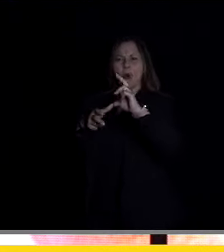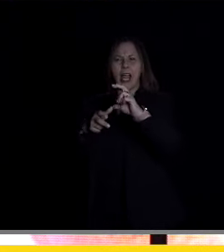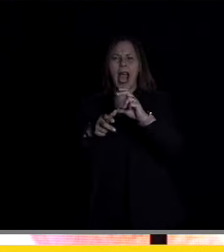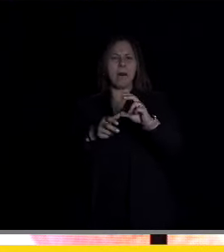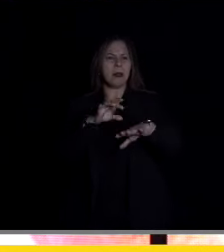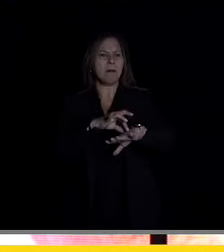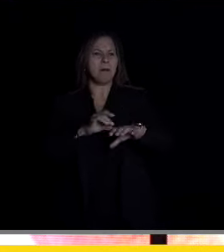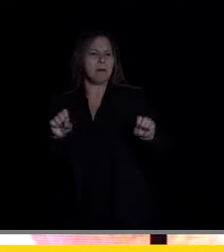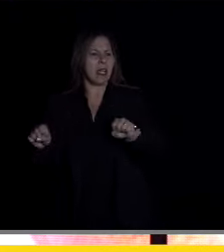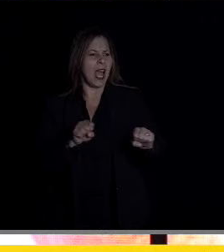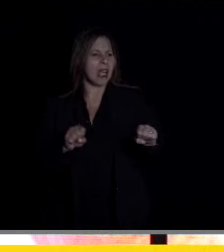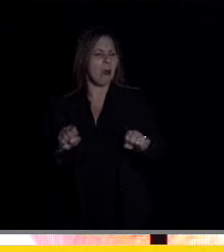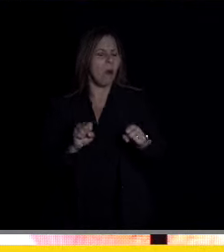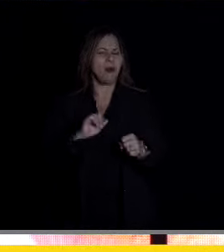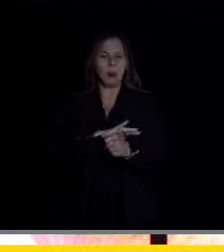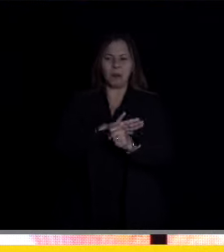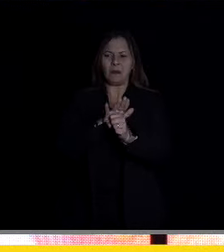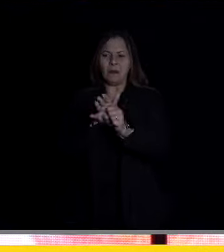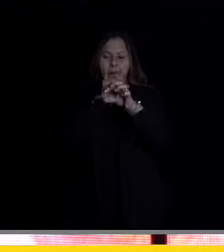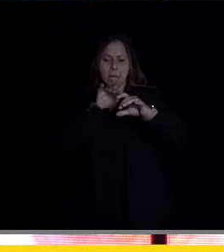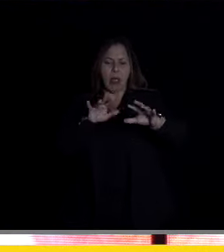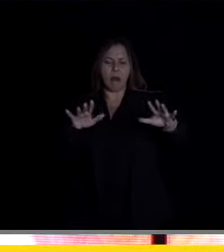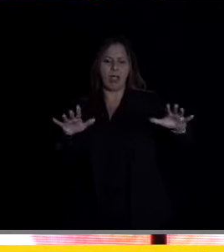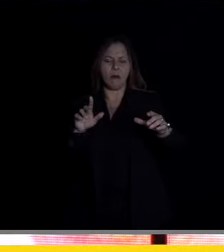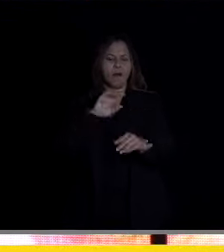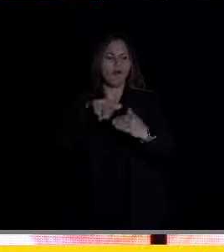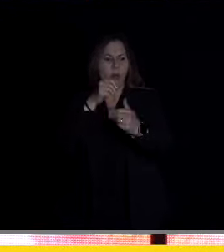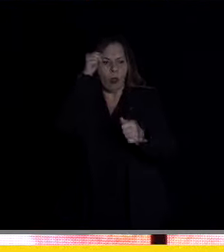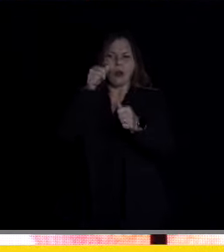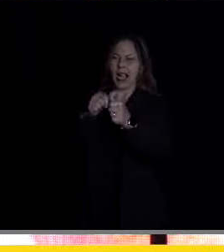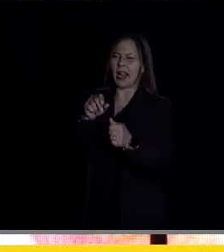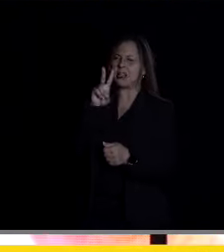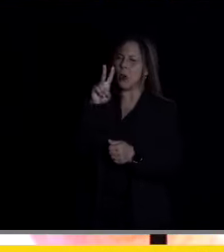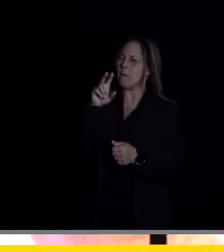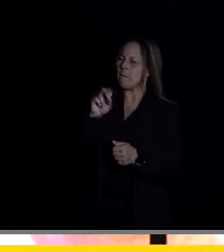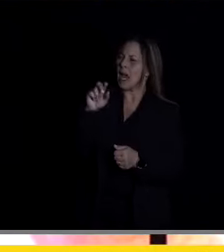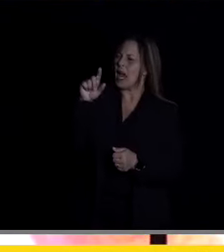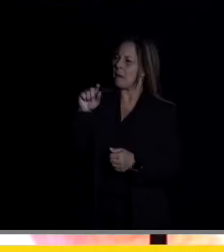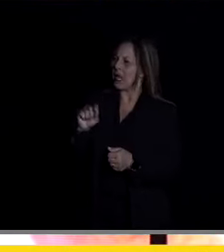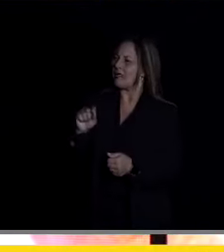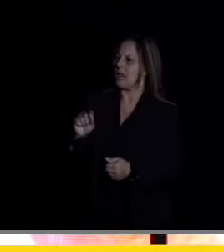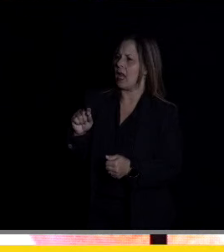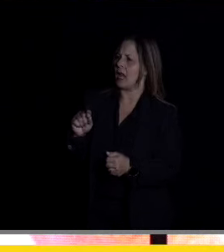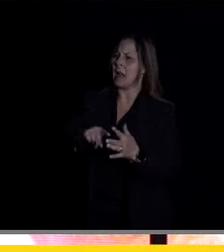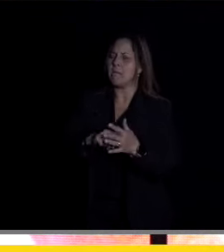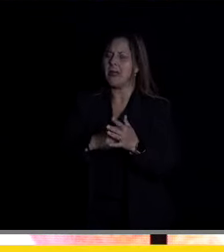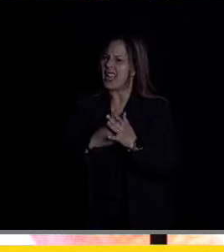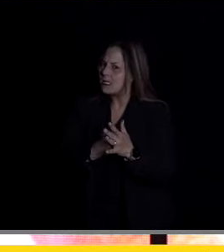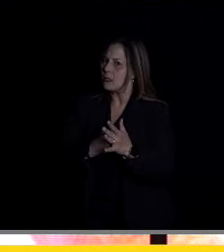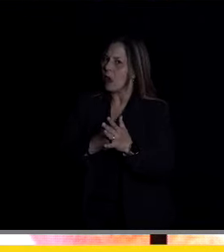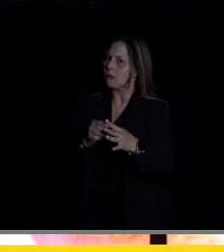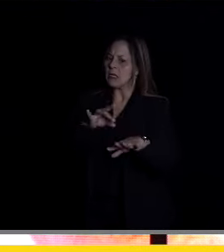Todos recordarán el año 2020, que inició con una actividad telúrica